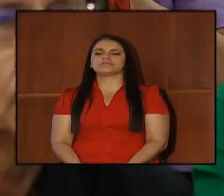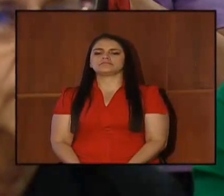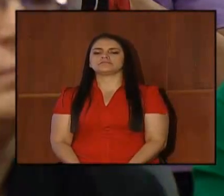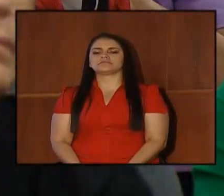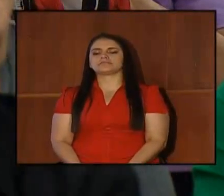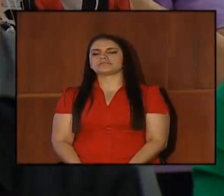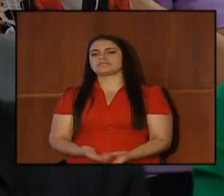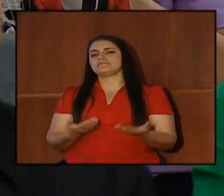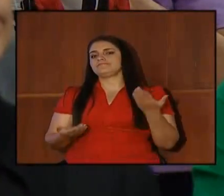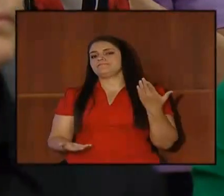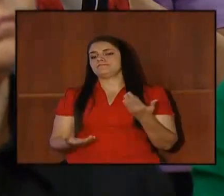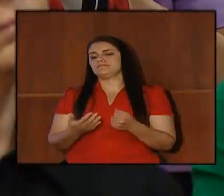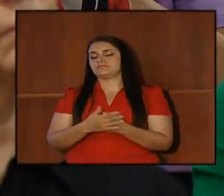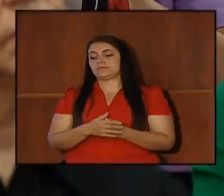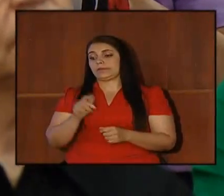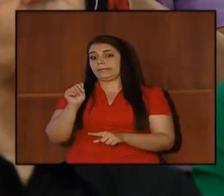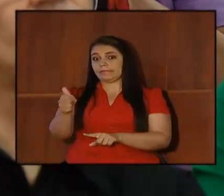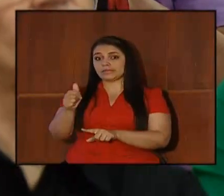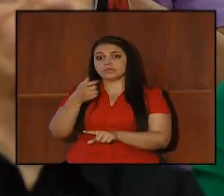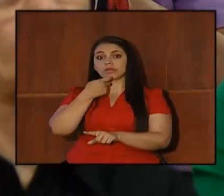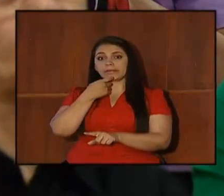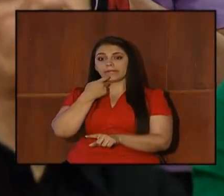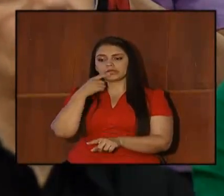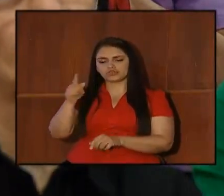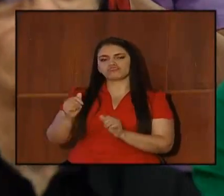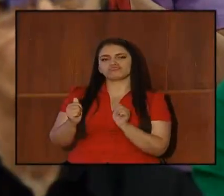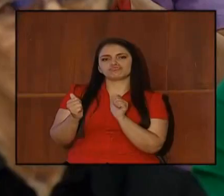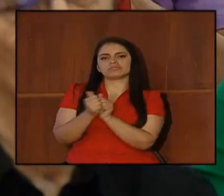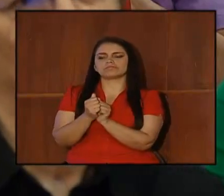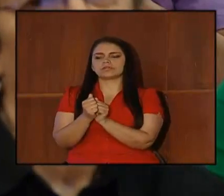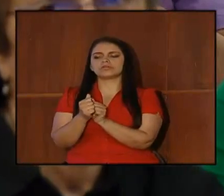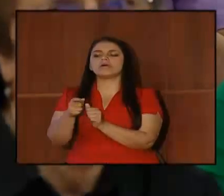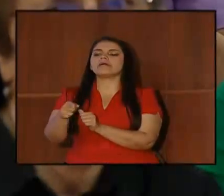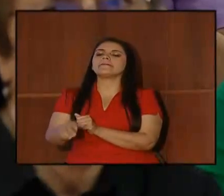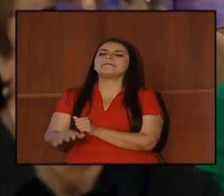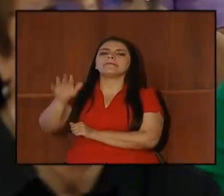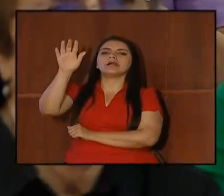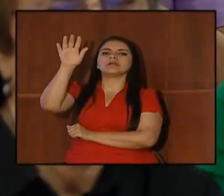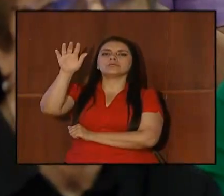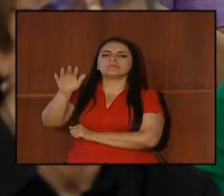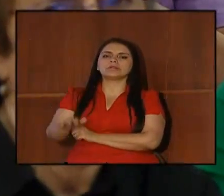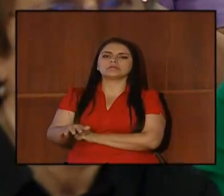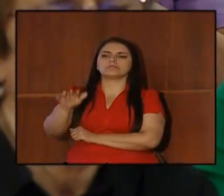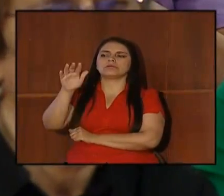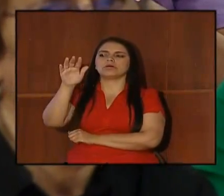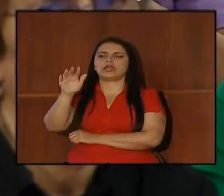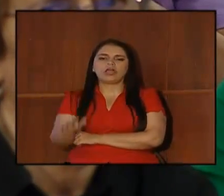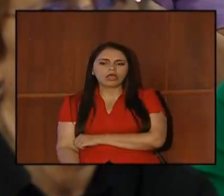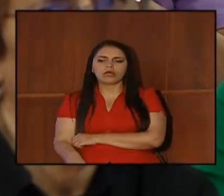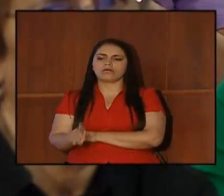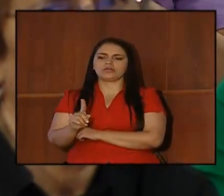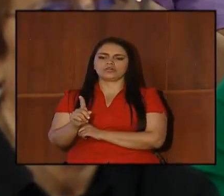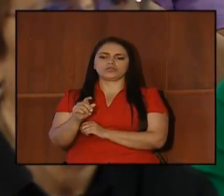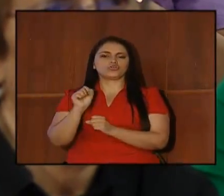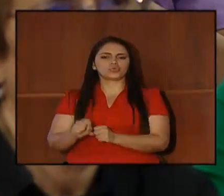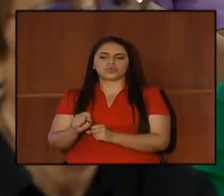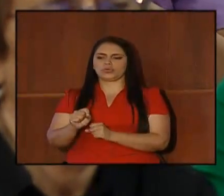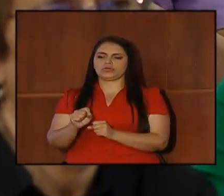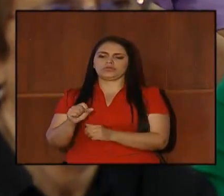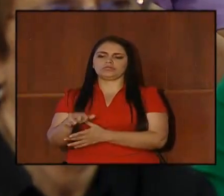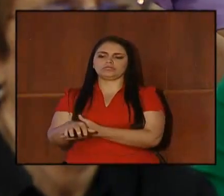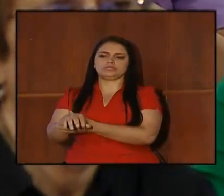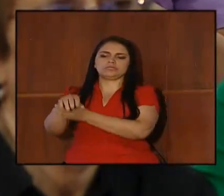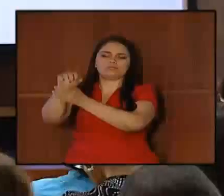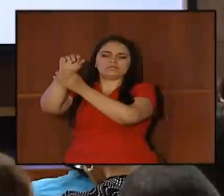la persona, si él es capaz, venga, yo lo acompaño, yo estoy al pie de él para que no deje caer la mano dura y no se lastime. Pero si él no